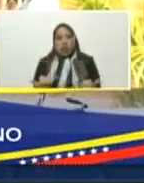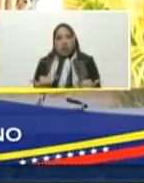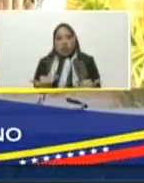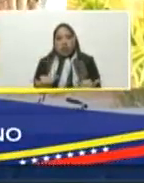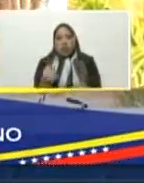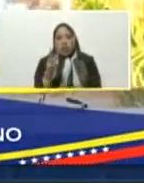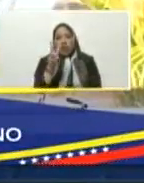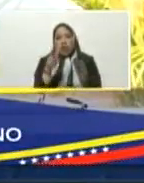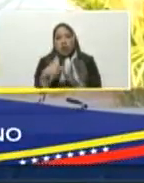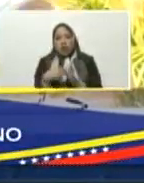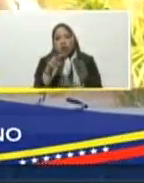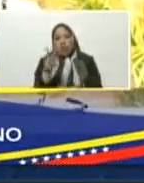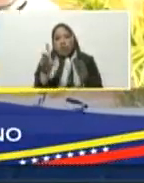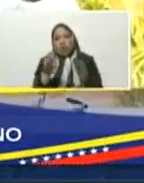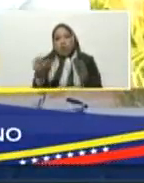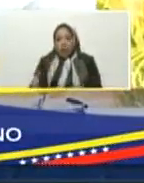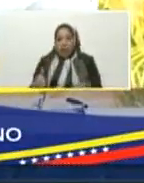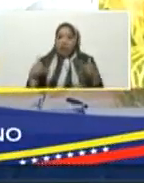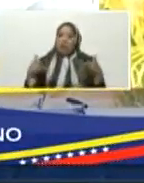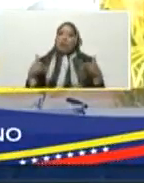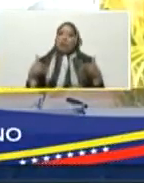dejas el juego ganando.